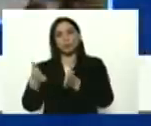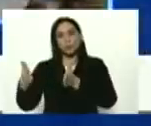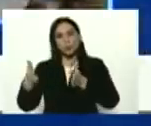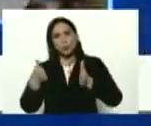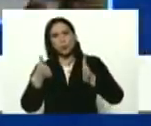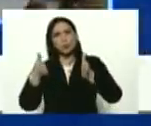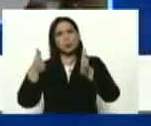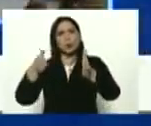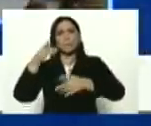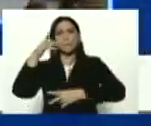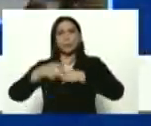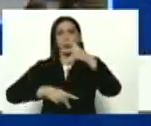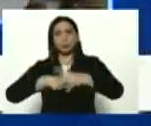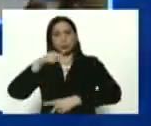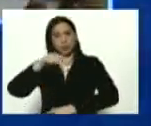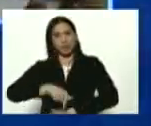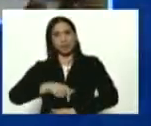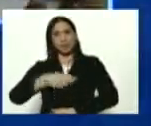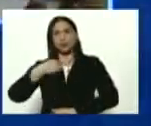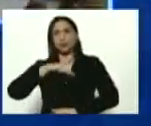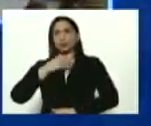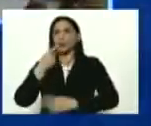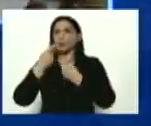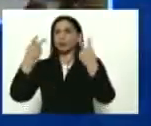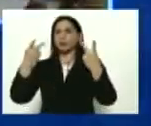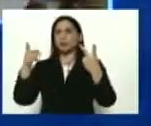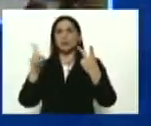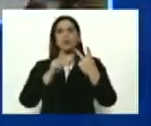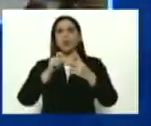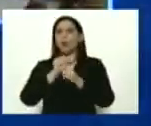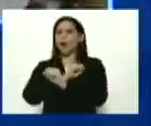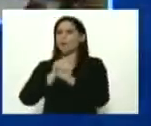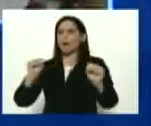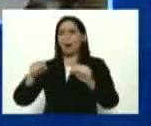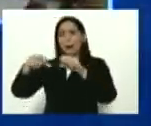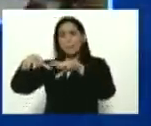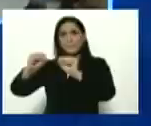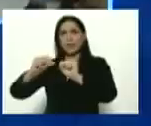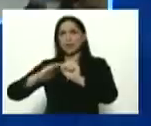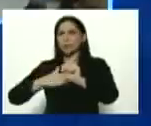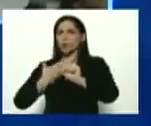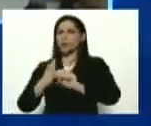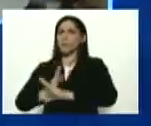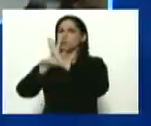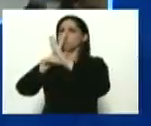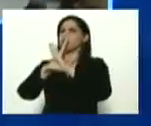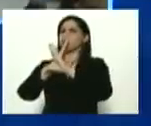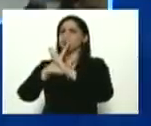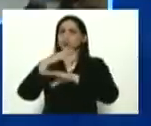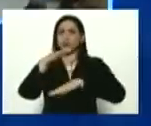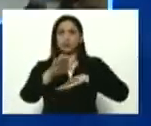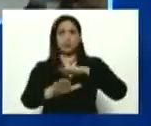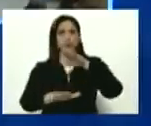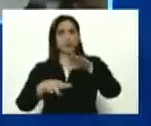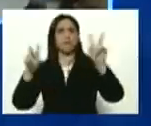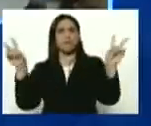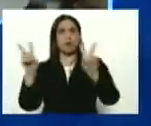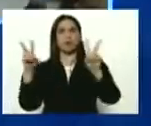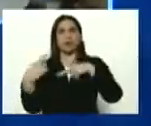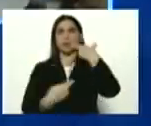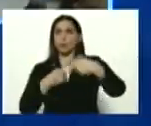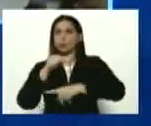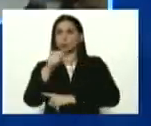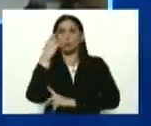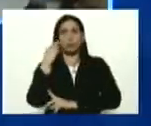de este proceso. Y desde aquí le decimos, no habrá imperio que pueda detener la marcha victoriosa de la